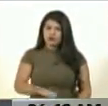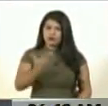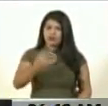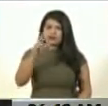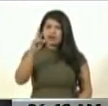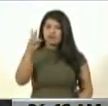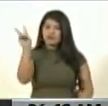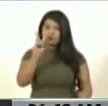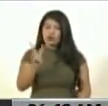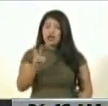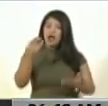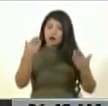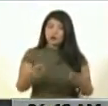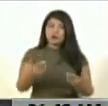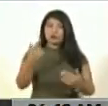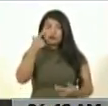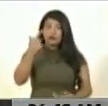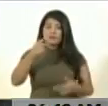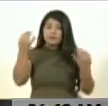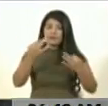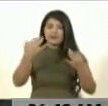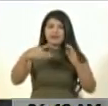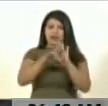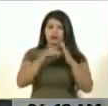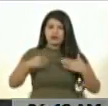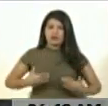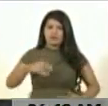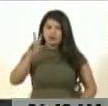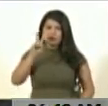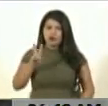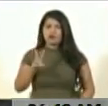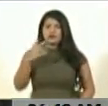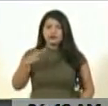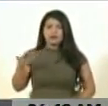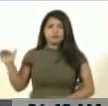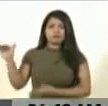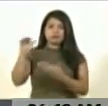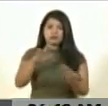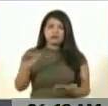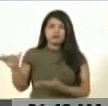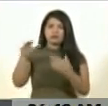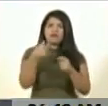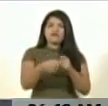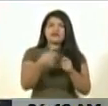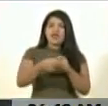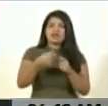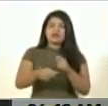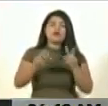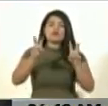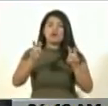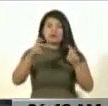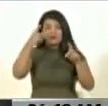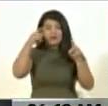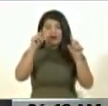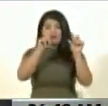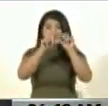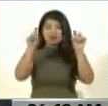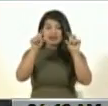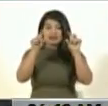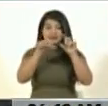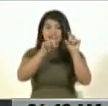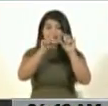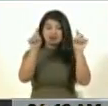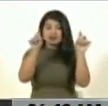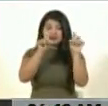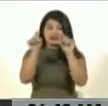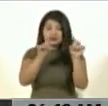porque justo para garantizar los derechos de los venezolanos, están llegando más billetes del nuevo cono monetario, y vamos allá